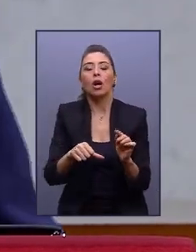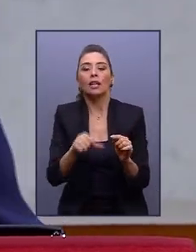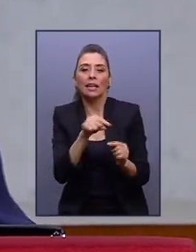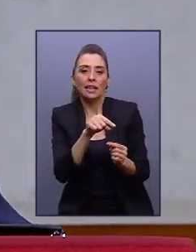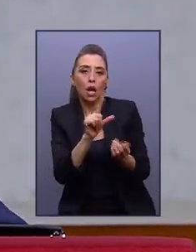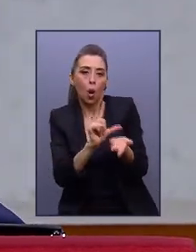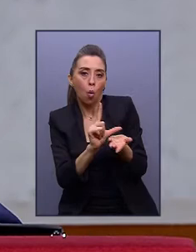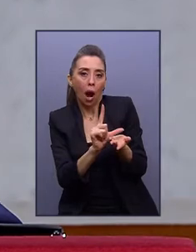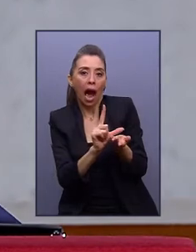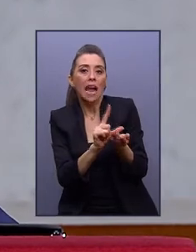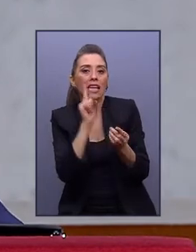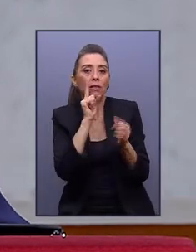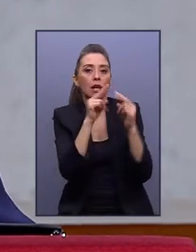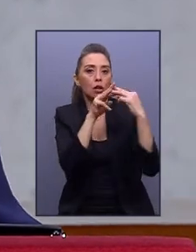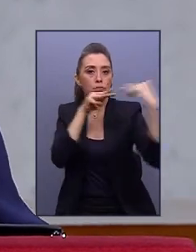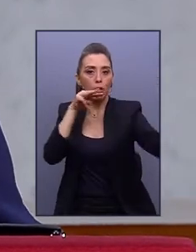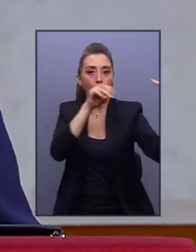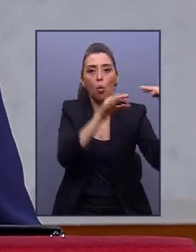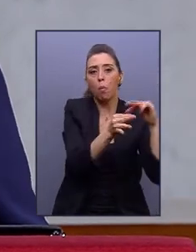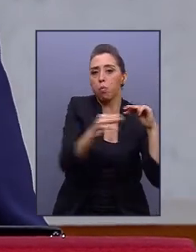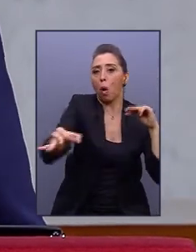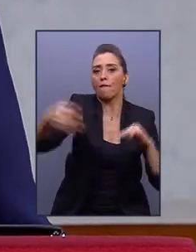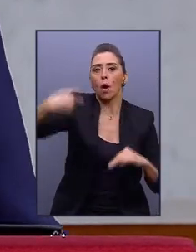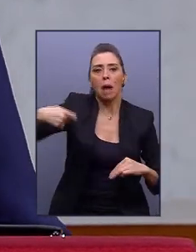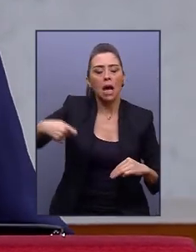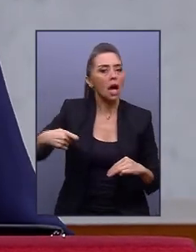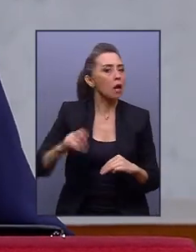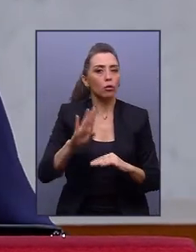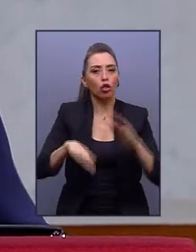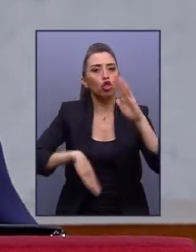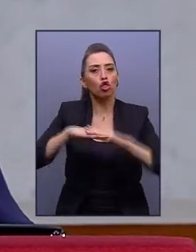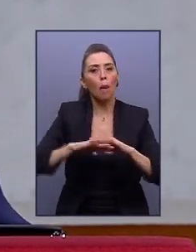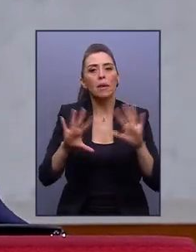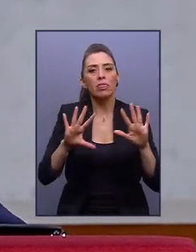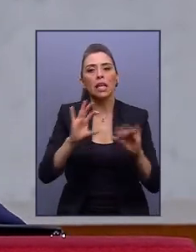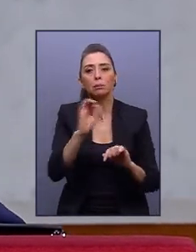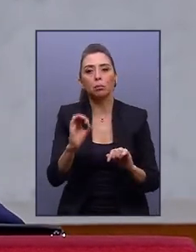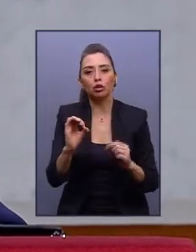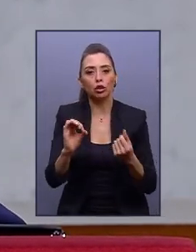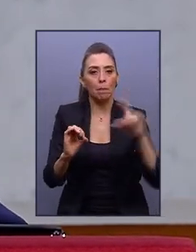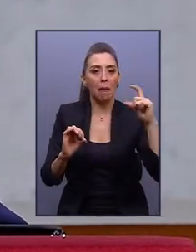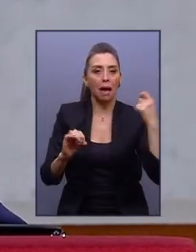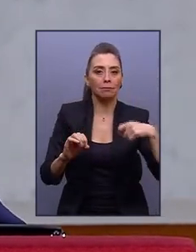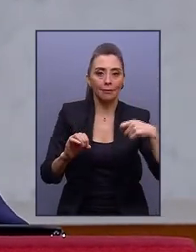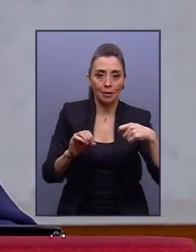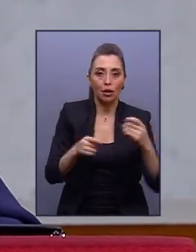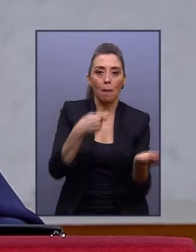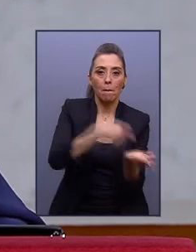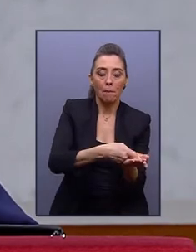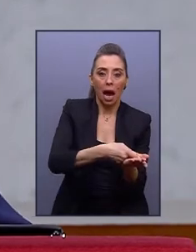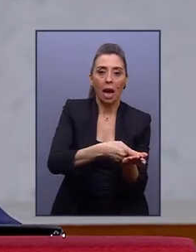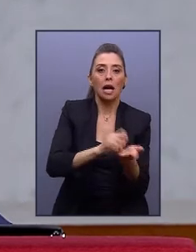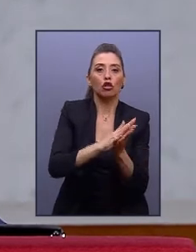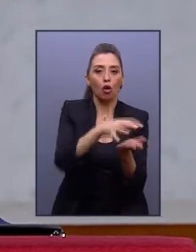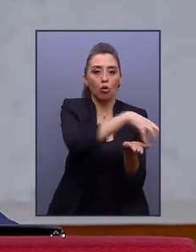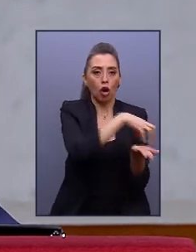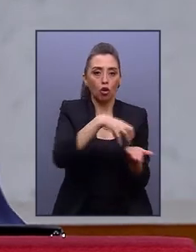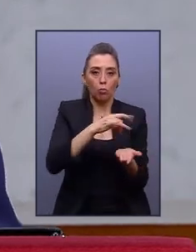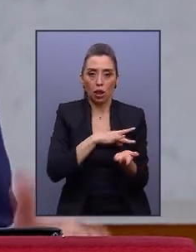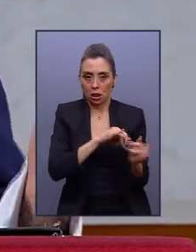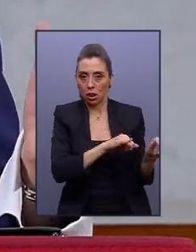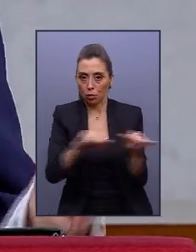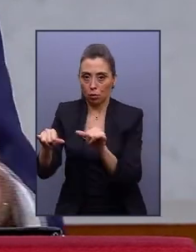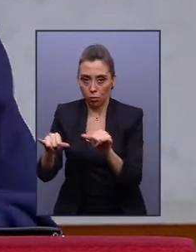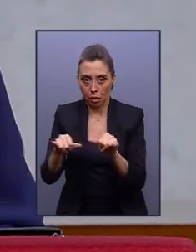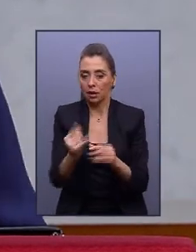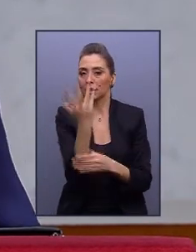distribución. Hoy no puede haber una diferencia superior al 10% entre las cuentas de luz que se pagan en todas las comunas de Chile.